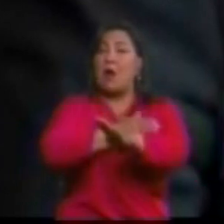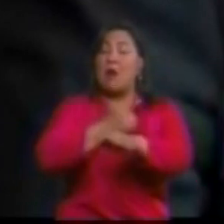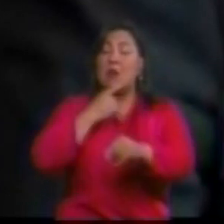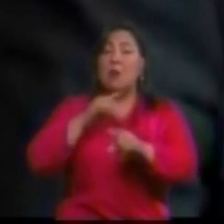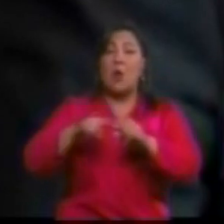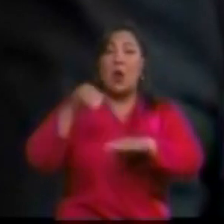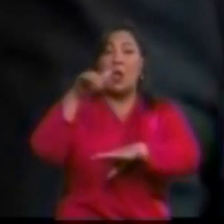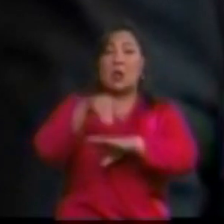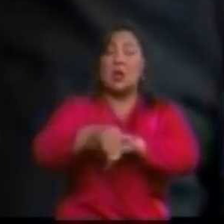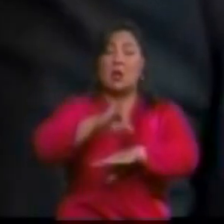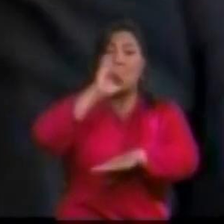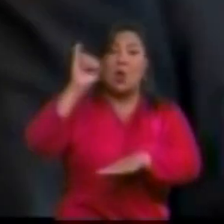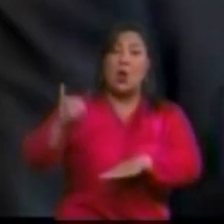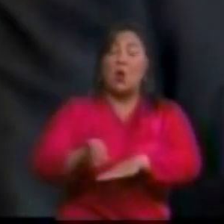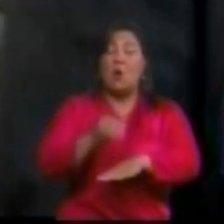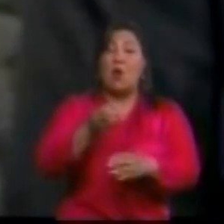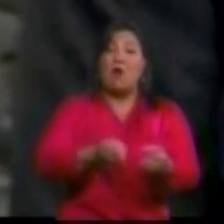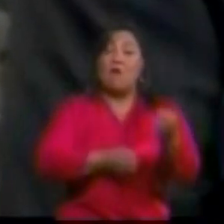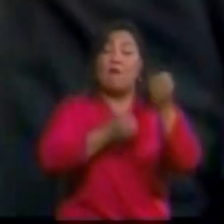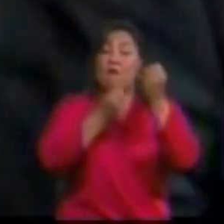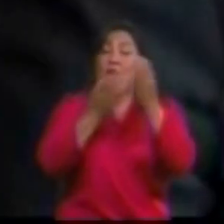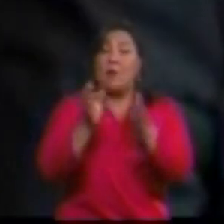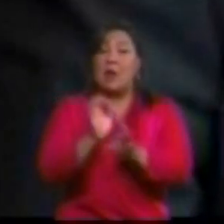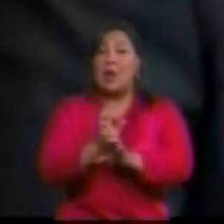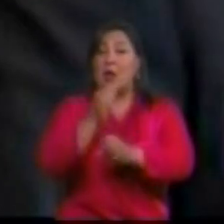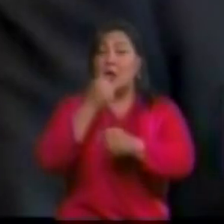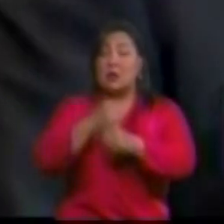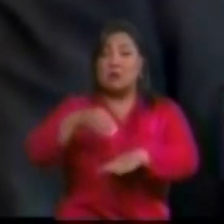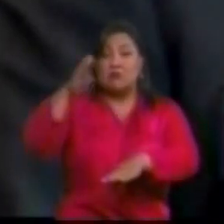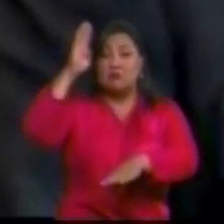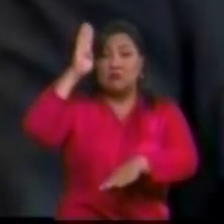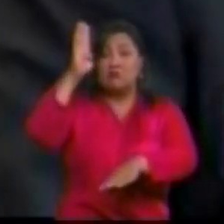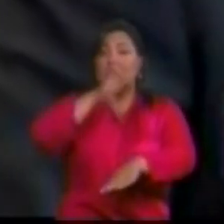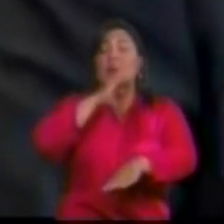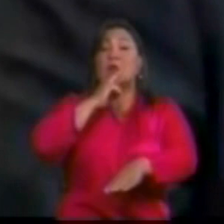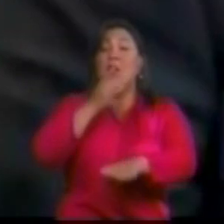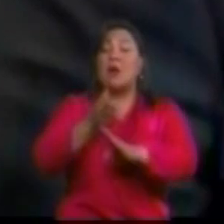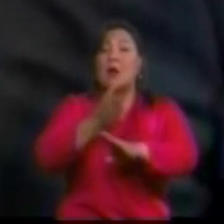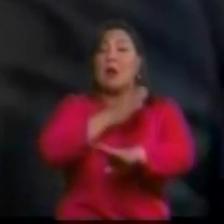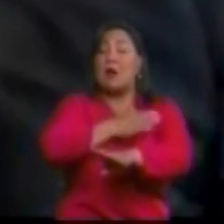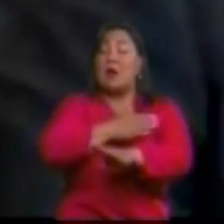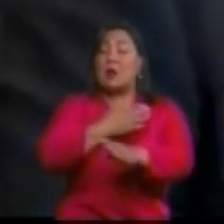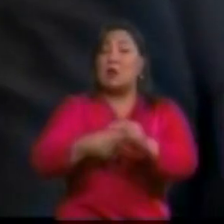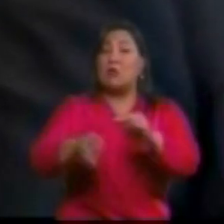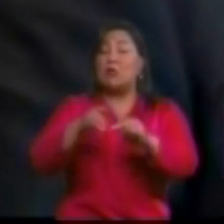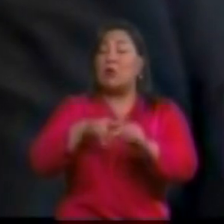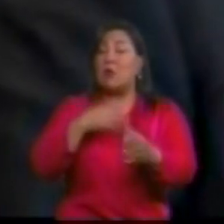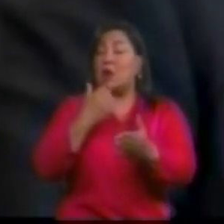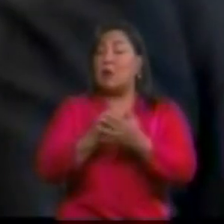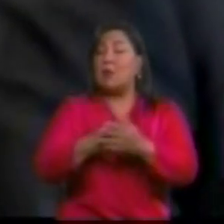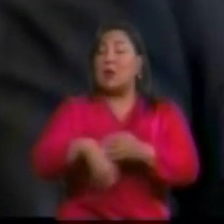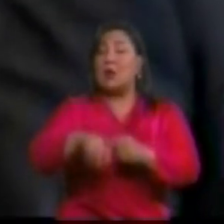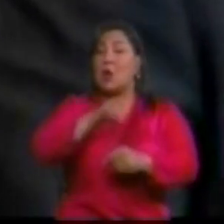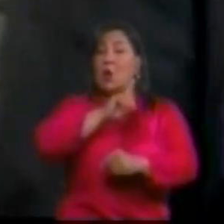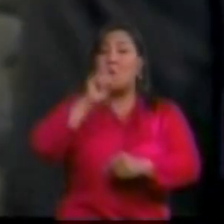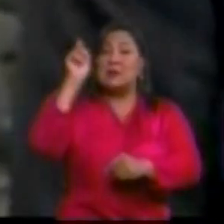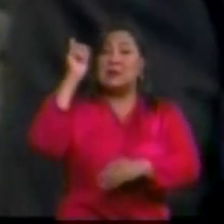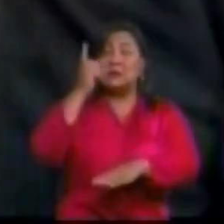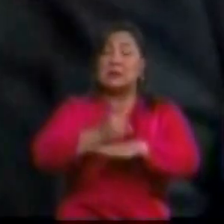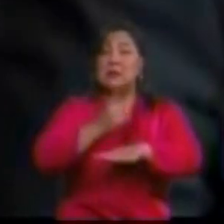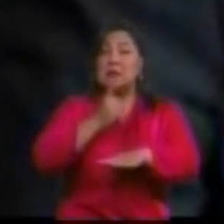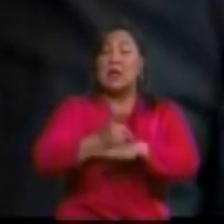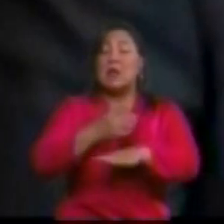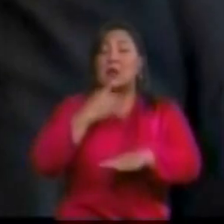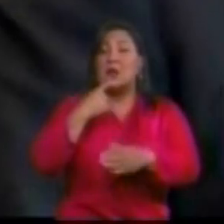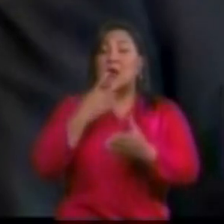Jarrín expuso lo realizado por las Fuerzas Armadas durante la crisis de 11 días ante la comisión